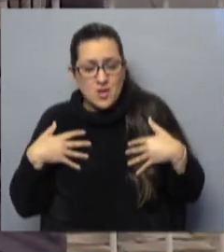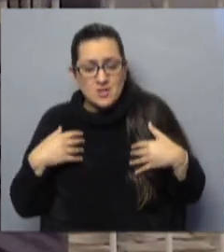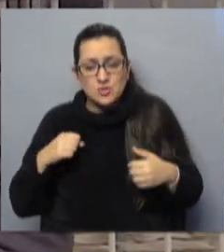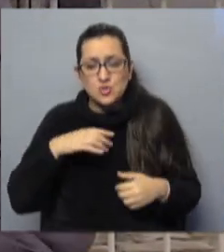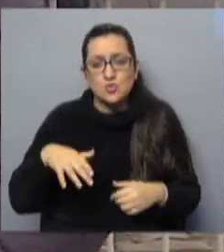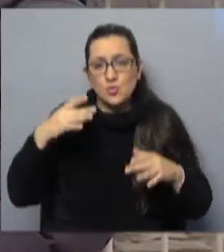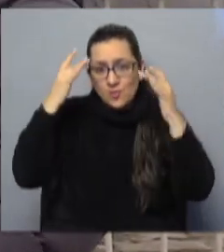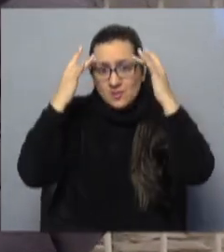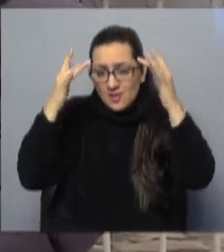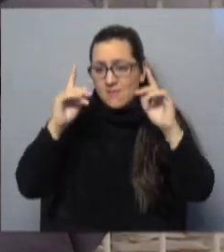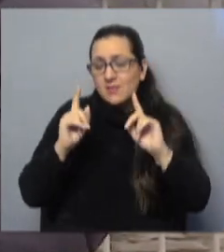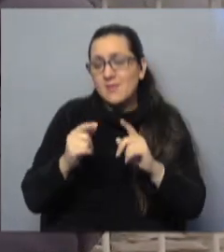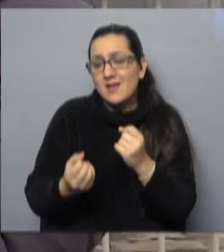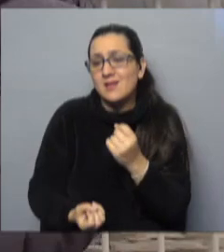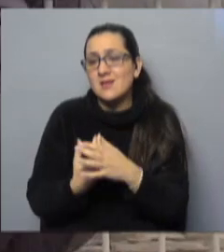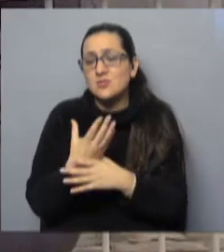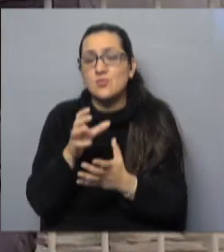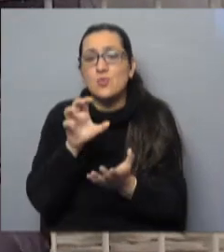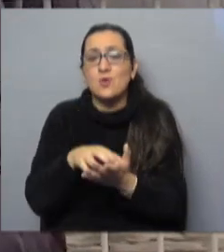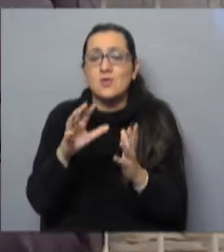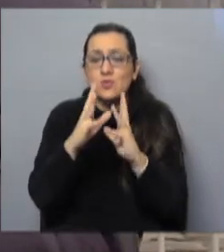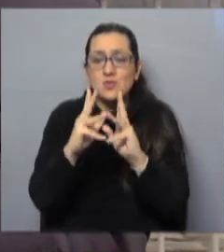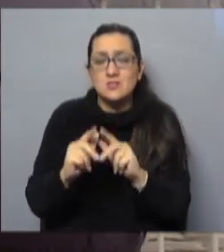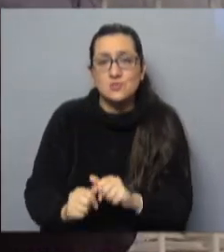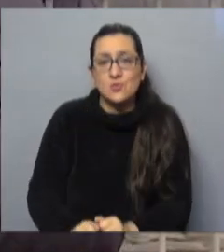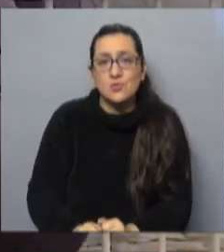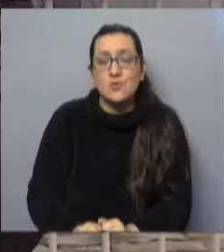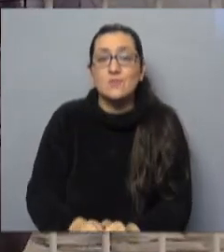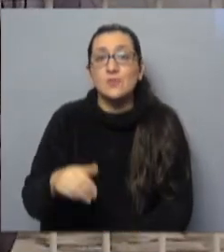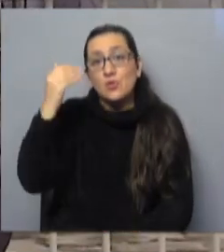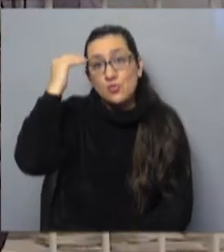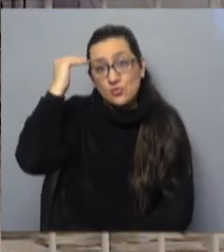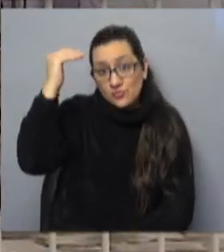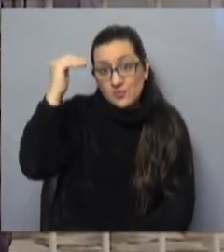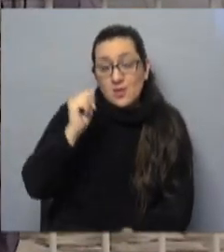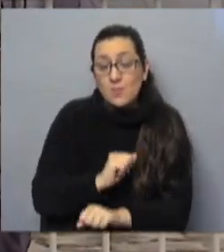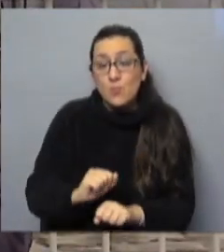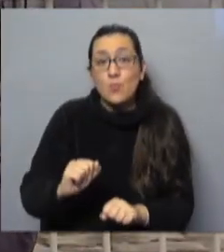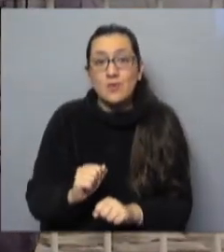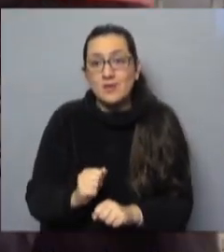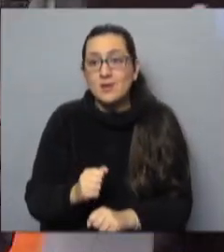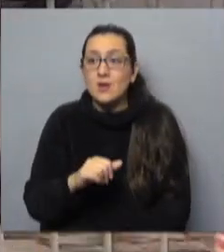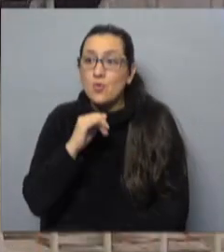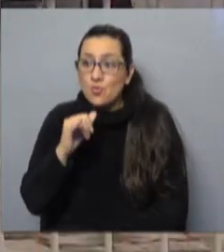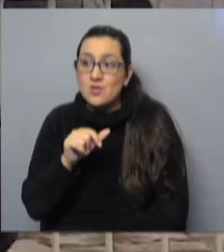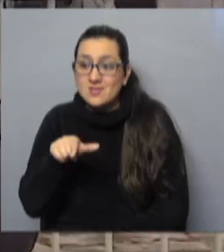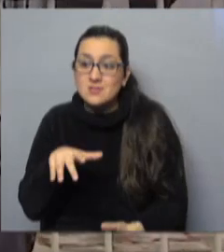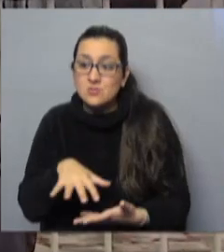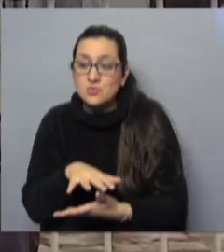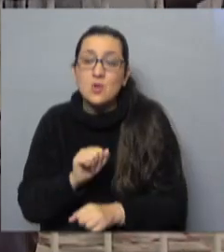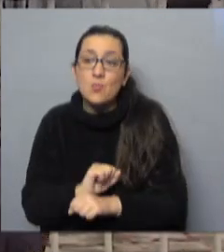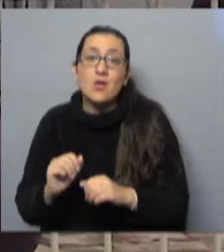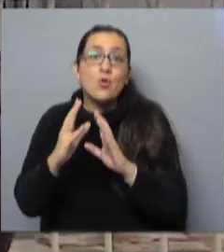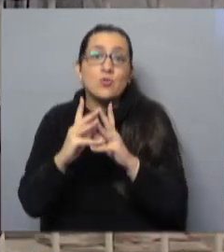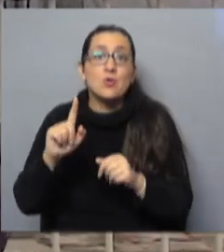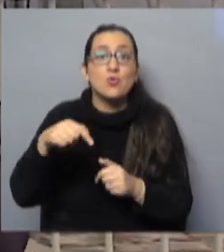además con la creación de espacios de coordinación donde los docentes las docentes puedan trasladar estas situaciones y a su vez se pueda coordinar con otras